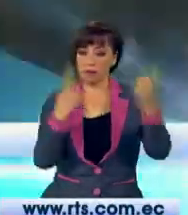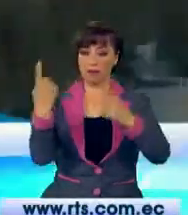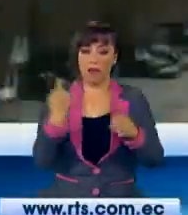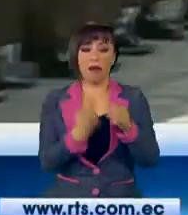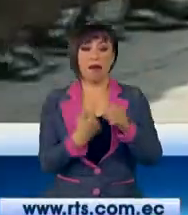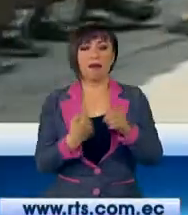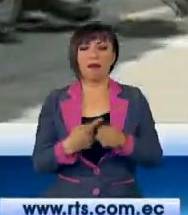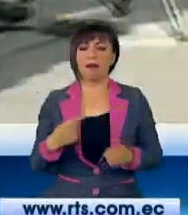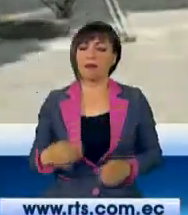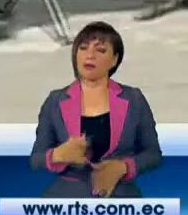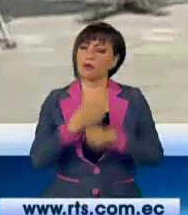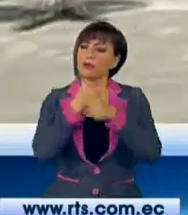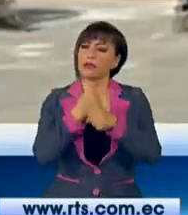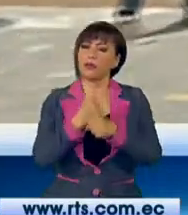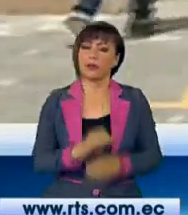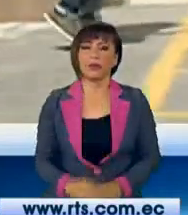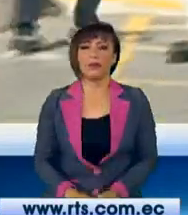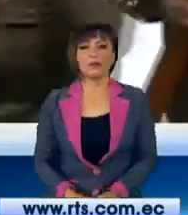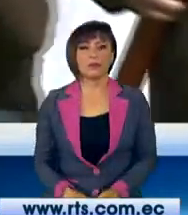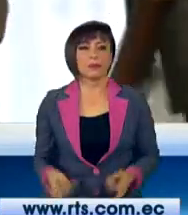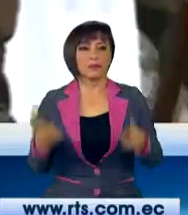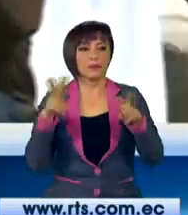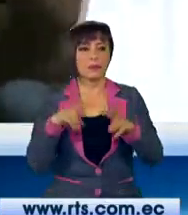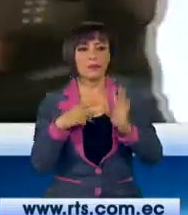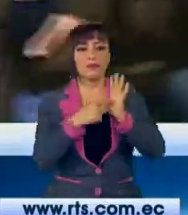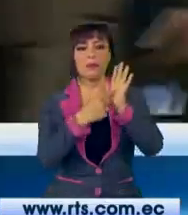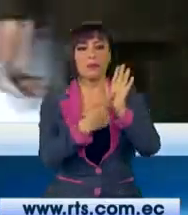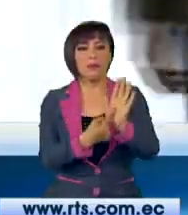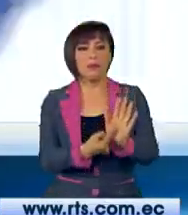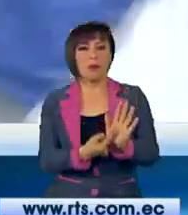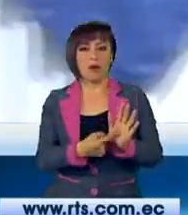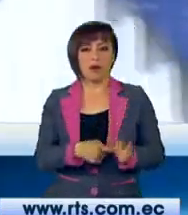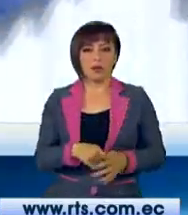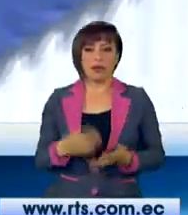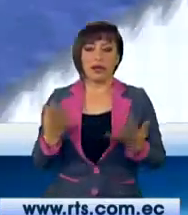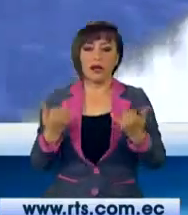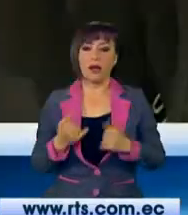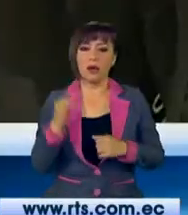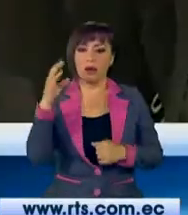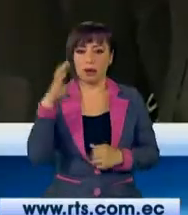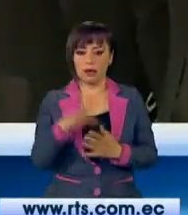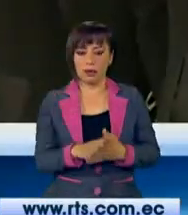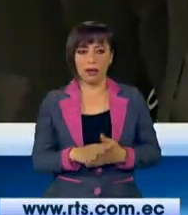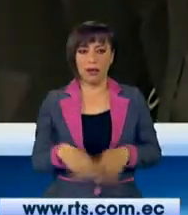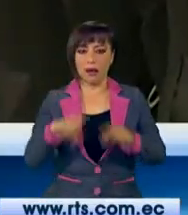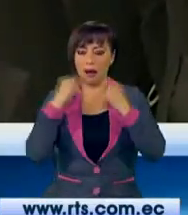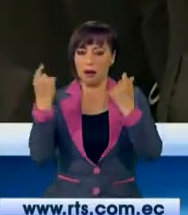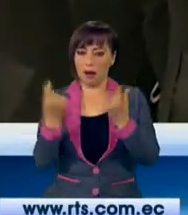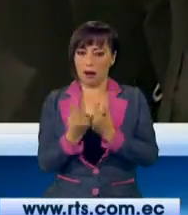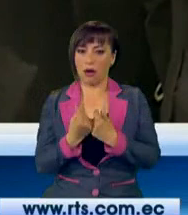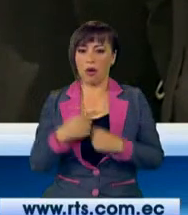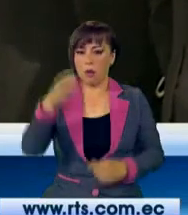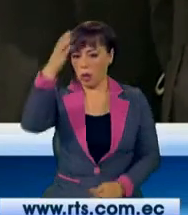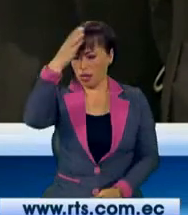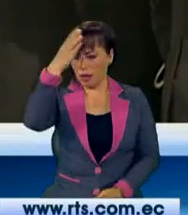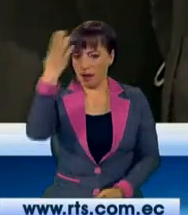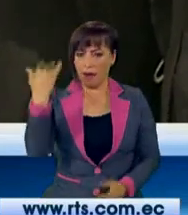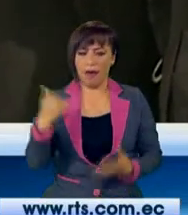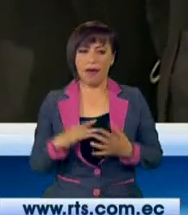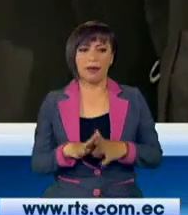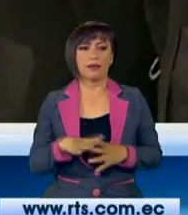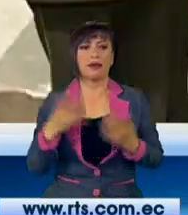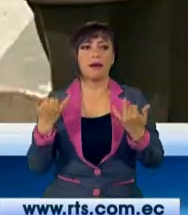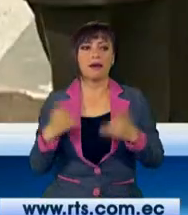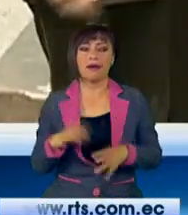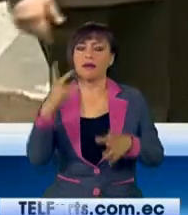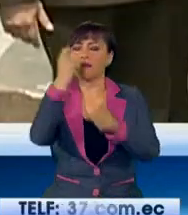la condecoración honorífica al pabellón de la Unidad de Inteligencia Antidelincuencial UIAD. Más del 85% de los 58 eslabones han